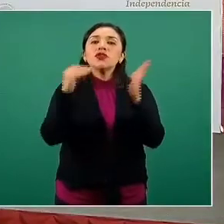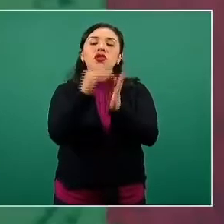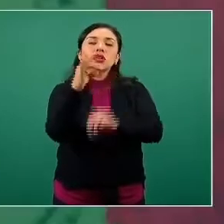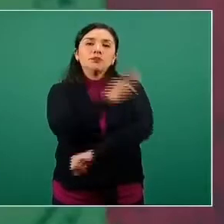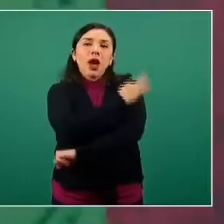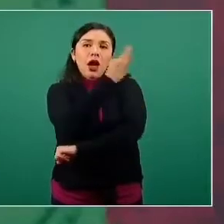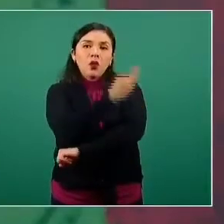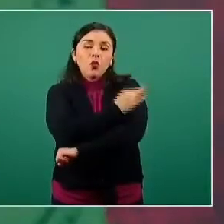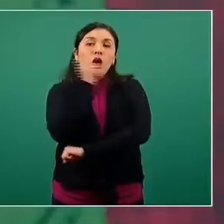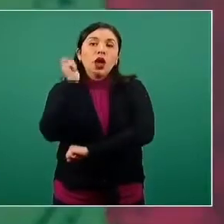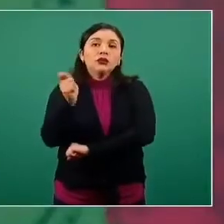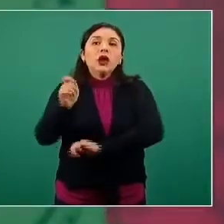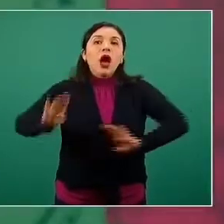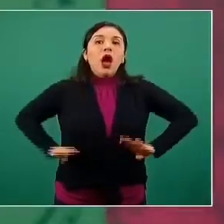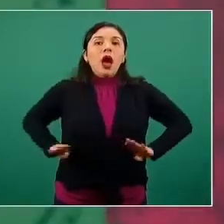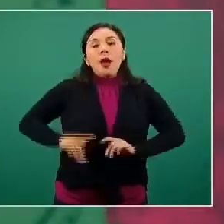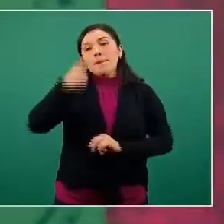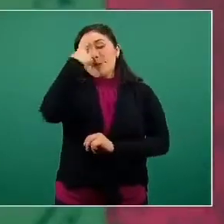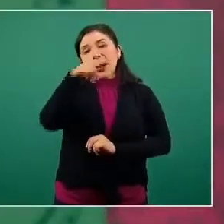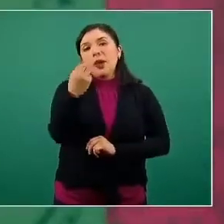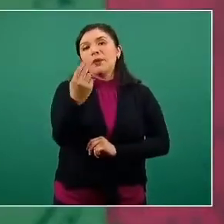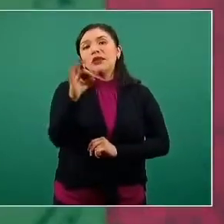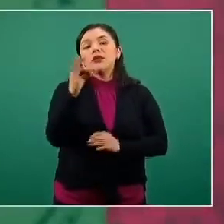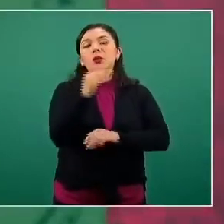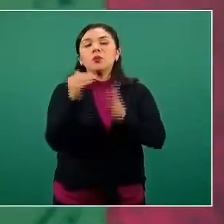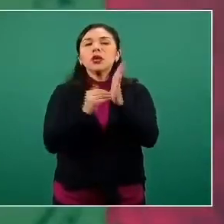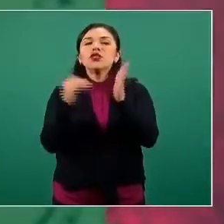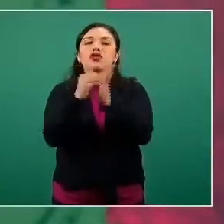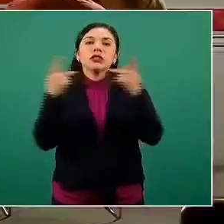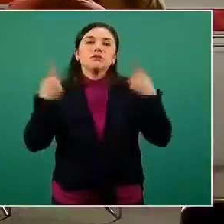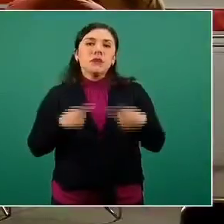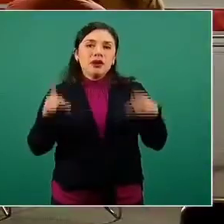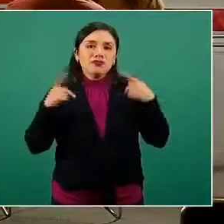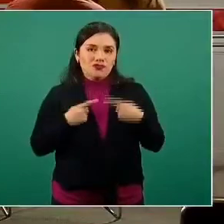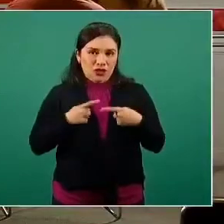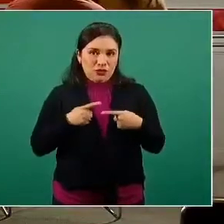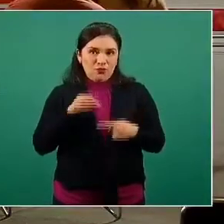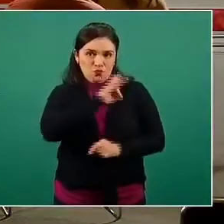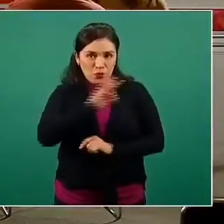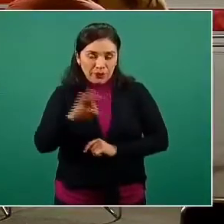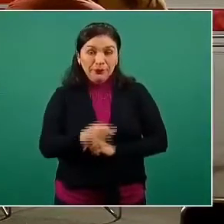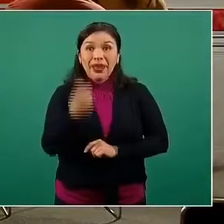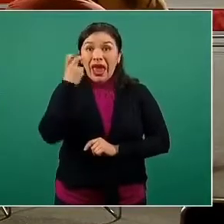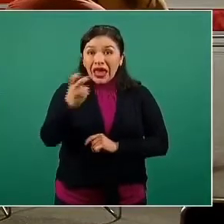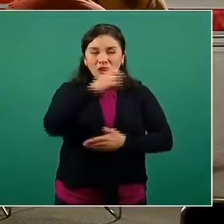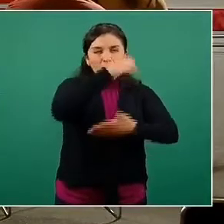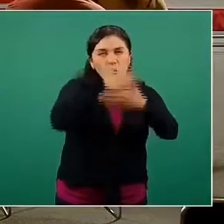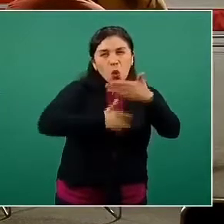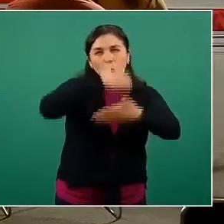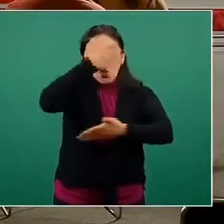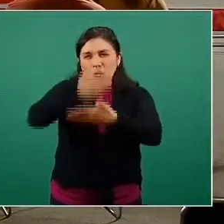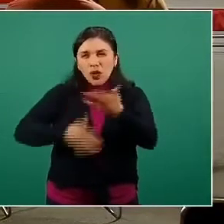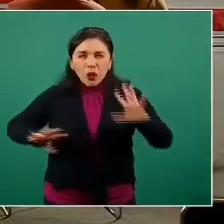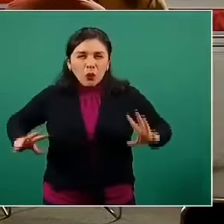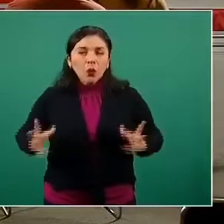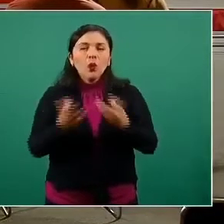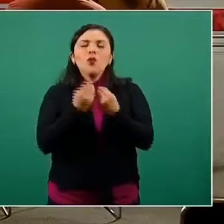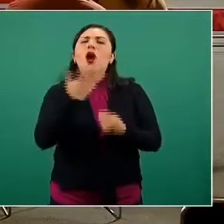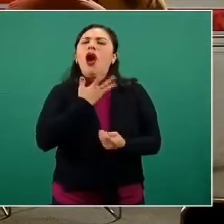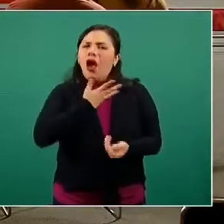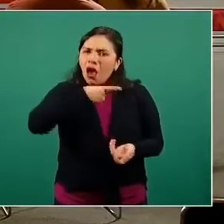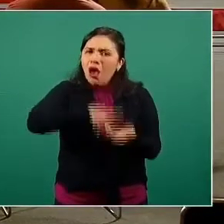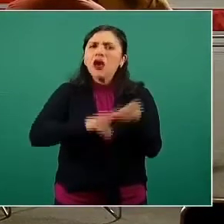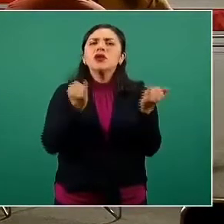dosis correspondientes a 25 millones de personas. Muchos de estos contratos, o casi todos, están sujetos